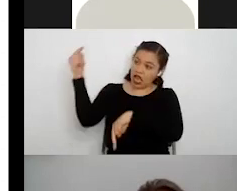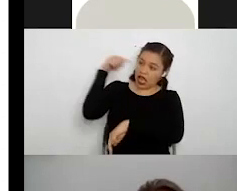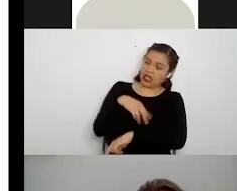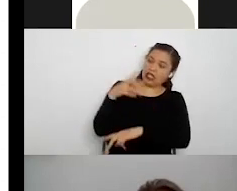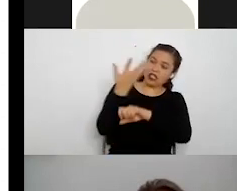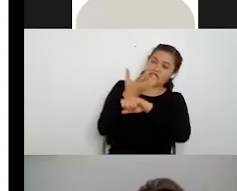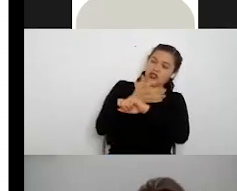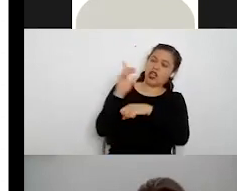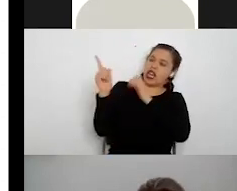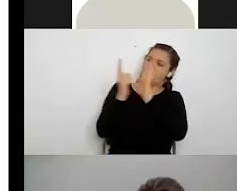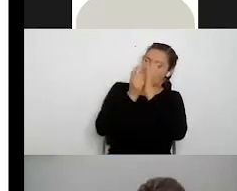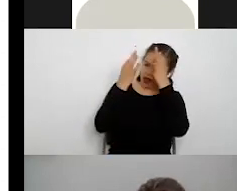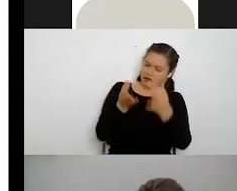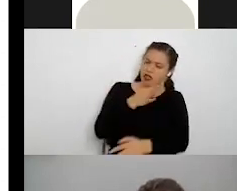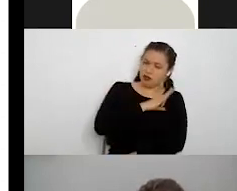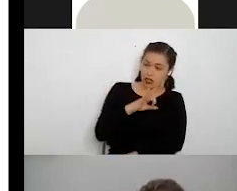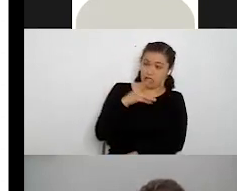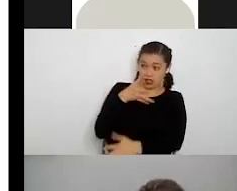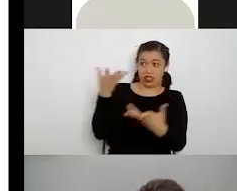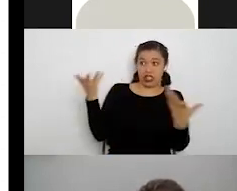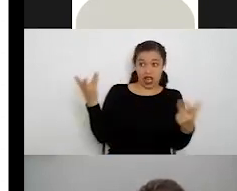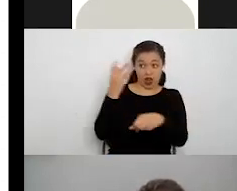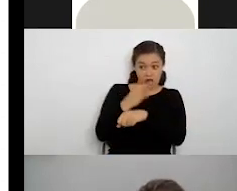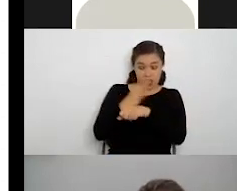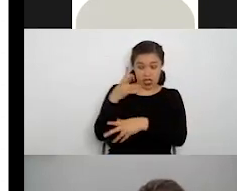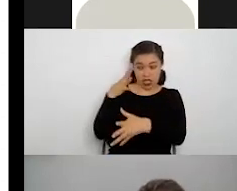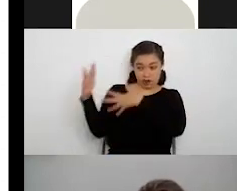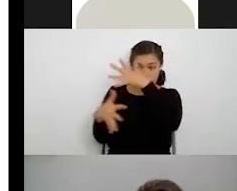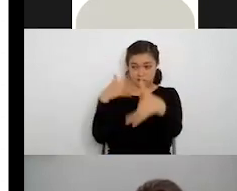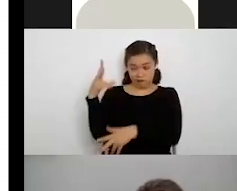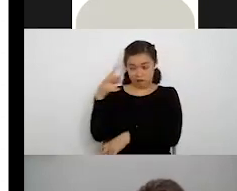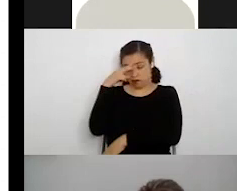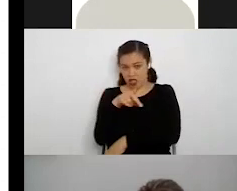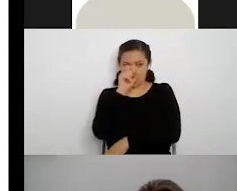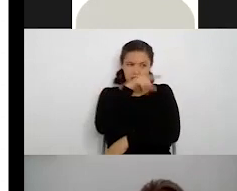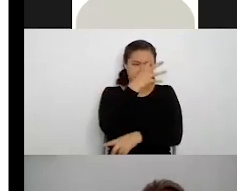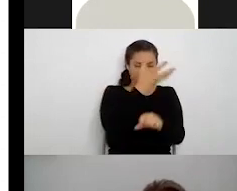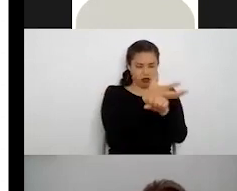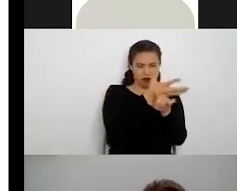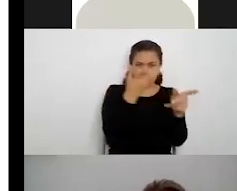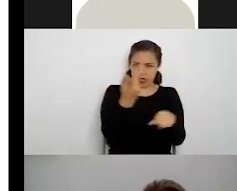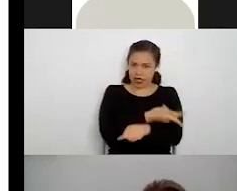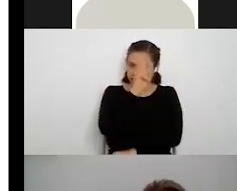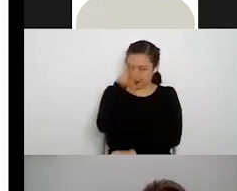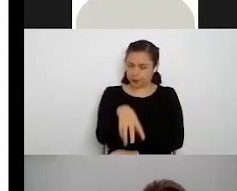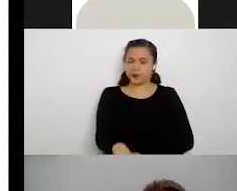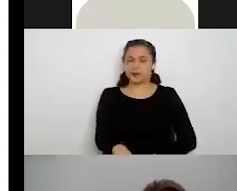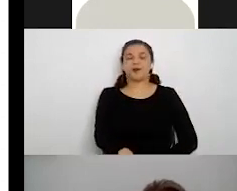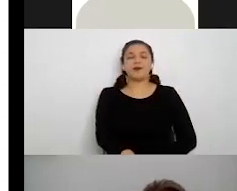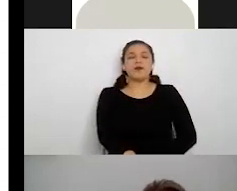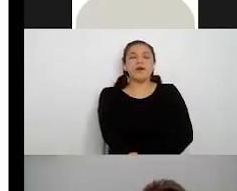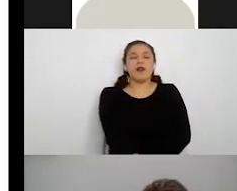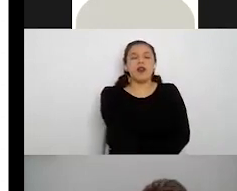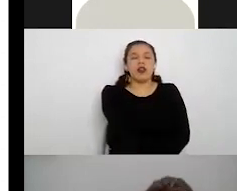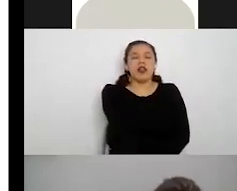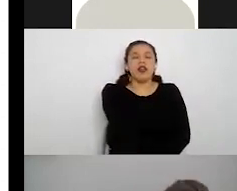en Estados Unidos. Ese es todo un fenómeno actualmente en México y en Estados Unidos. Prácticamente,